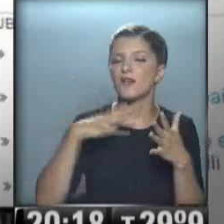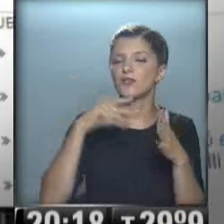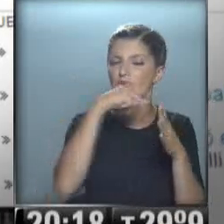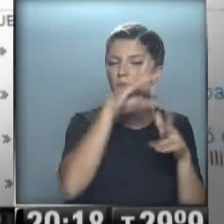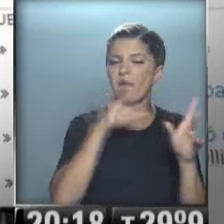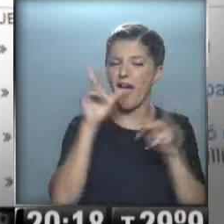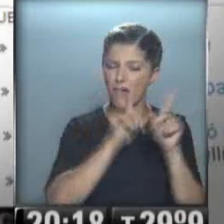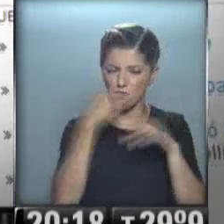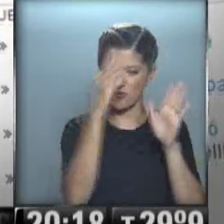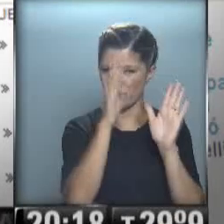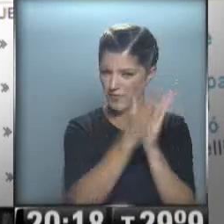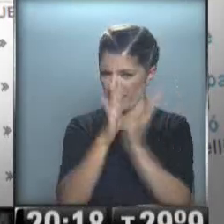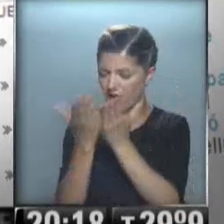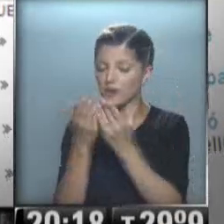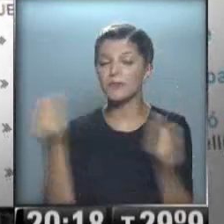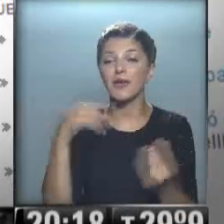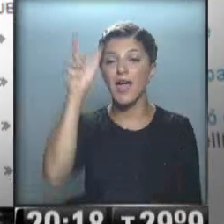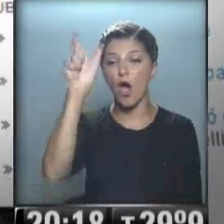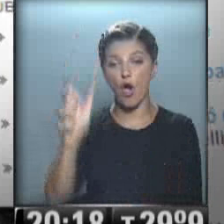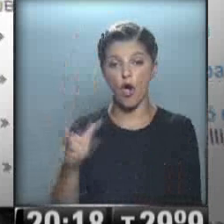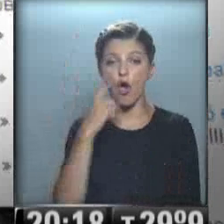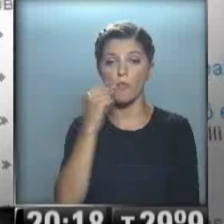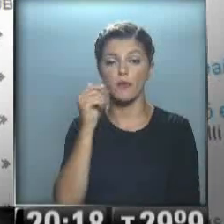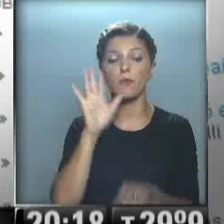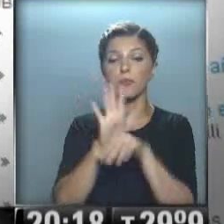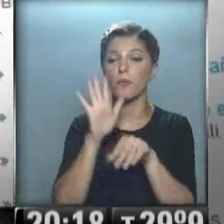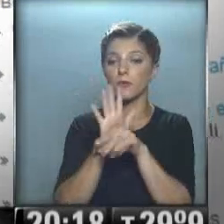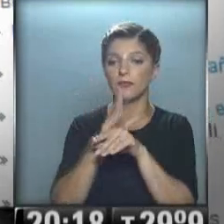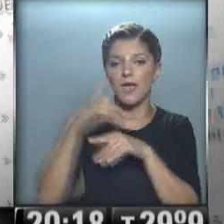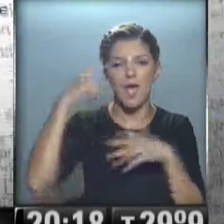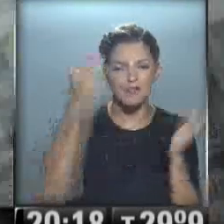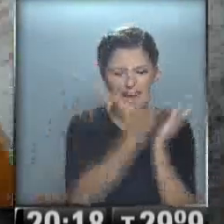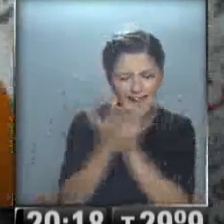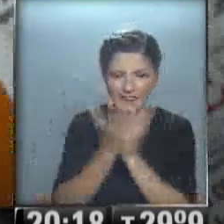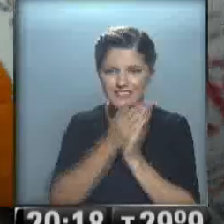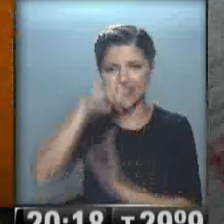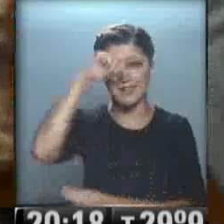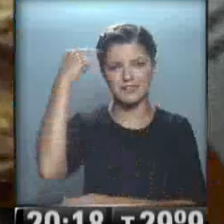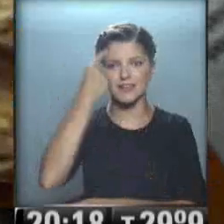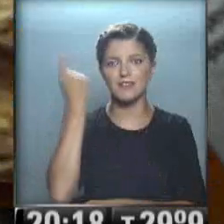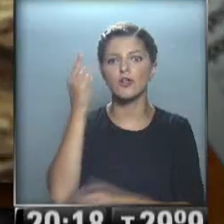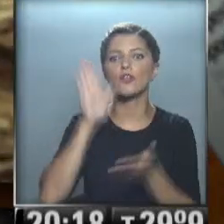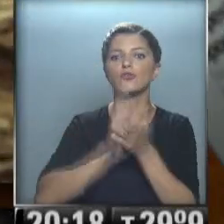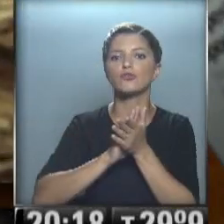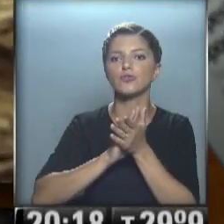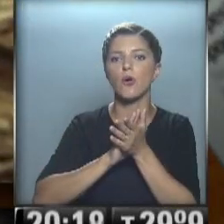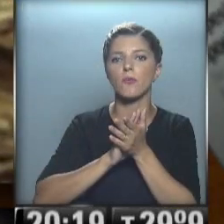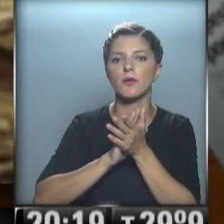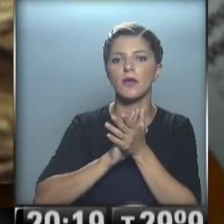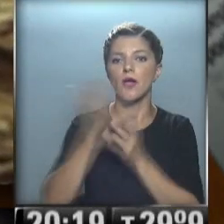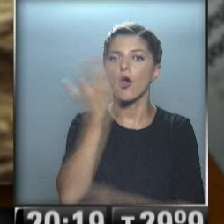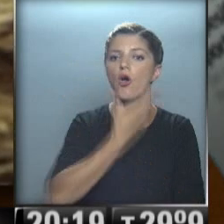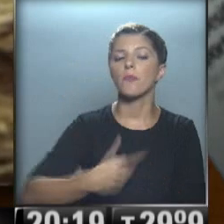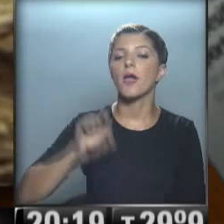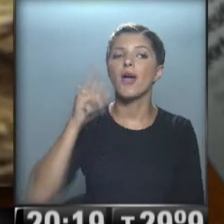crónicas del días y es la figura de gellman como agudísimo analista internacional sobre todo de la lógica Imperial de los